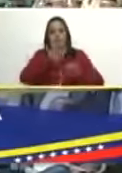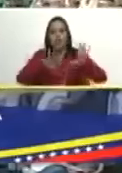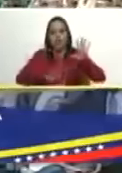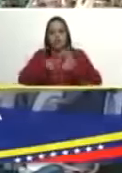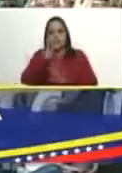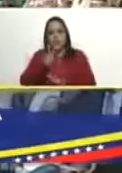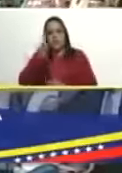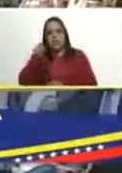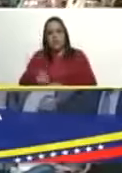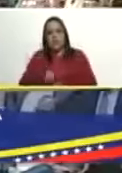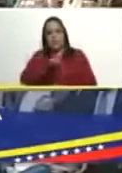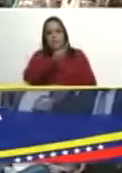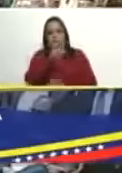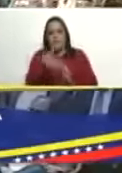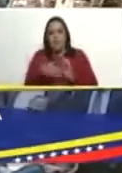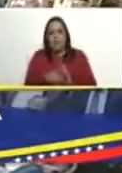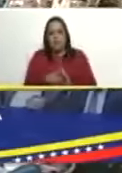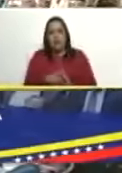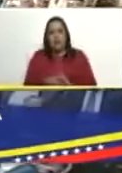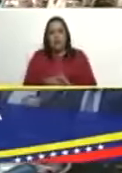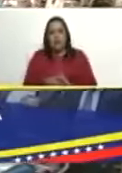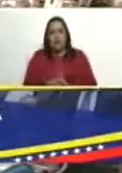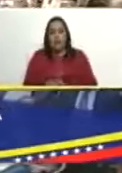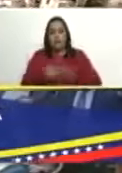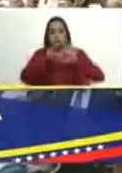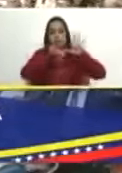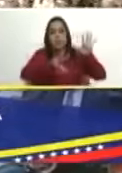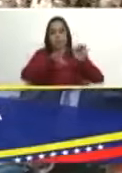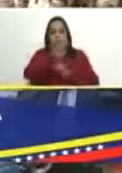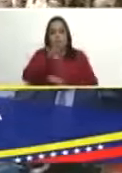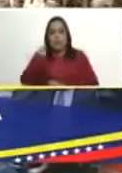1492-1840, se establece firmemente